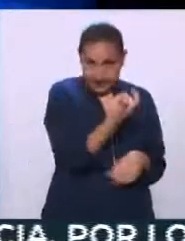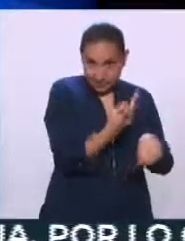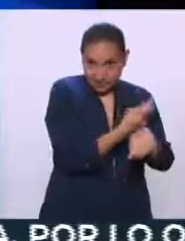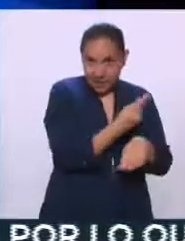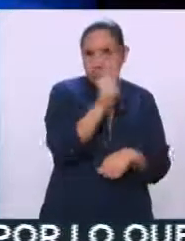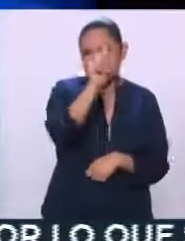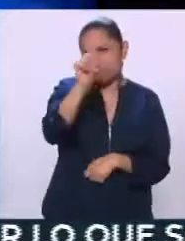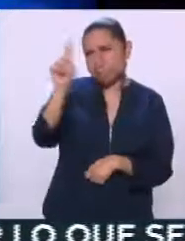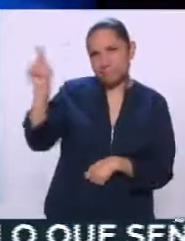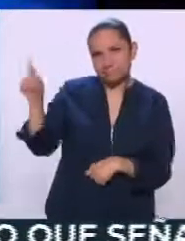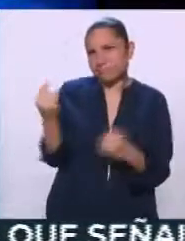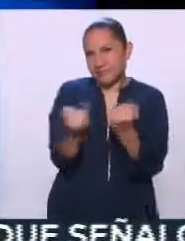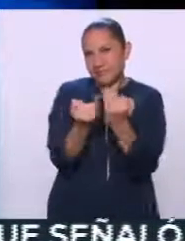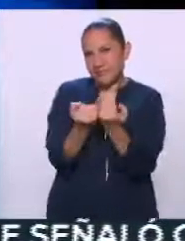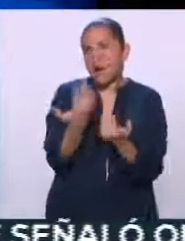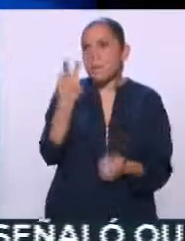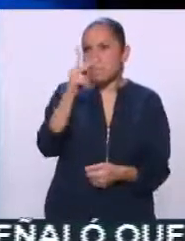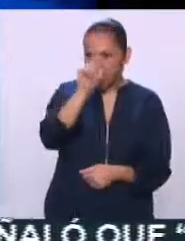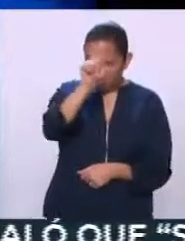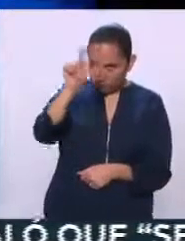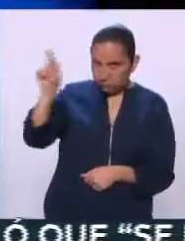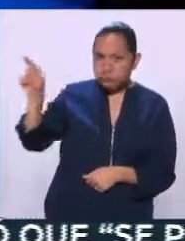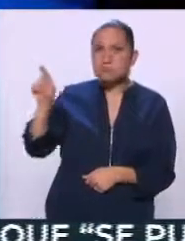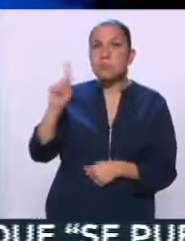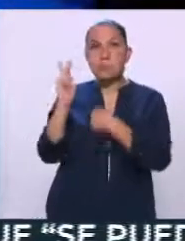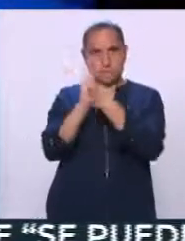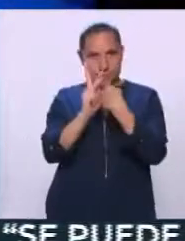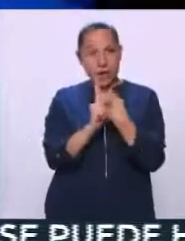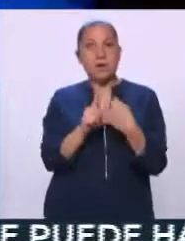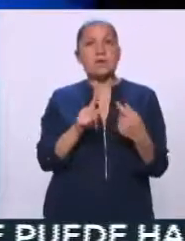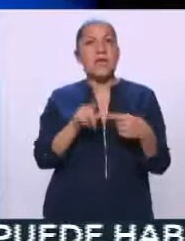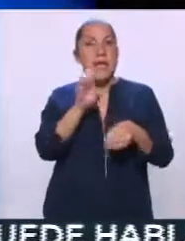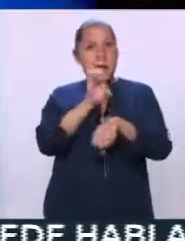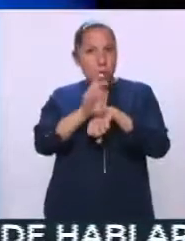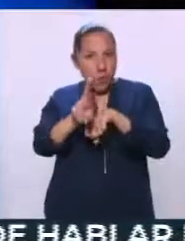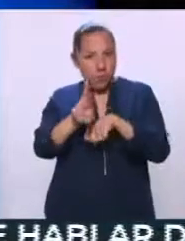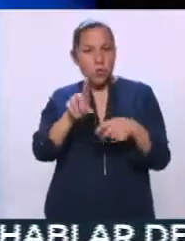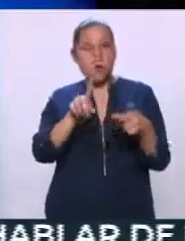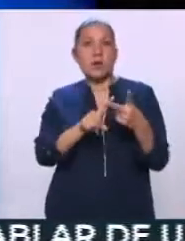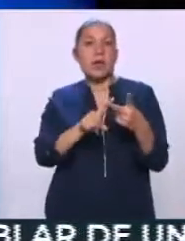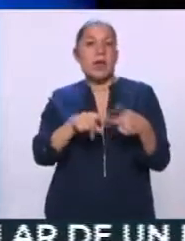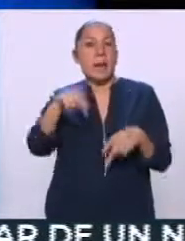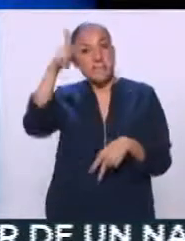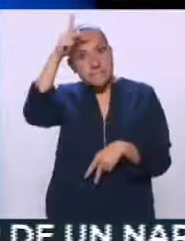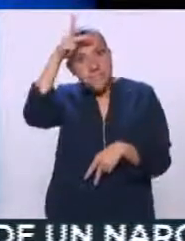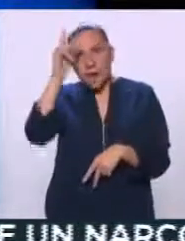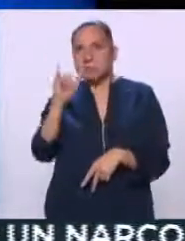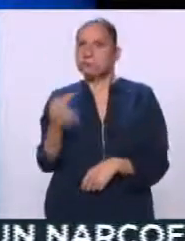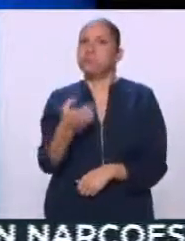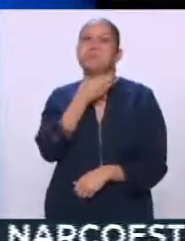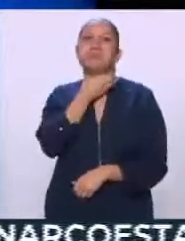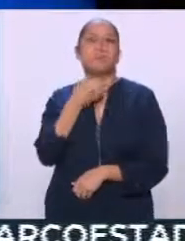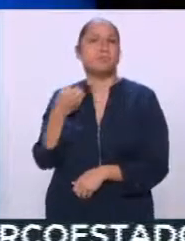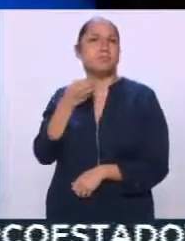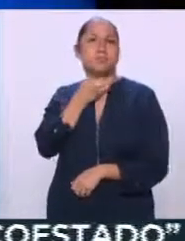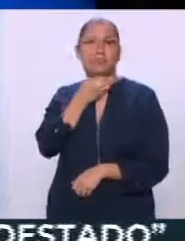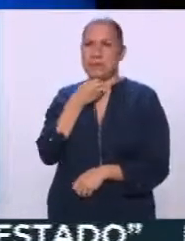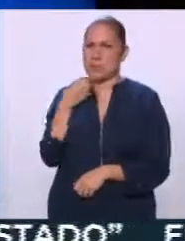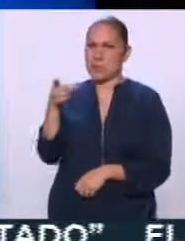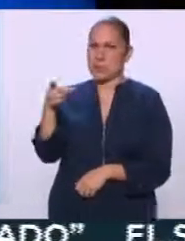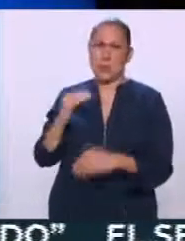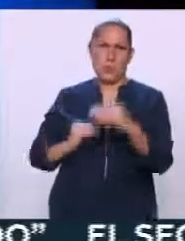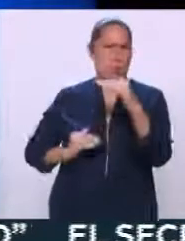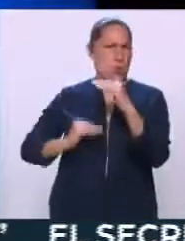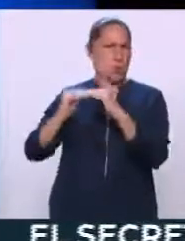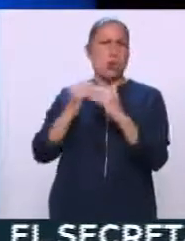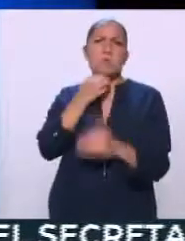esas saturaciones que, por ejemplo, sí se vieron en el caso de Ecuador y de Perú, cosa que pues aquí no se ha visto, ¿no? Y además aquí sí hubo